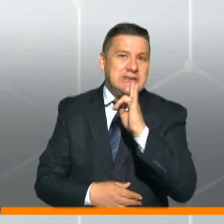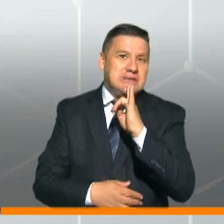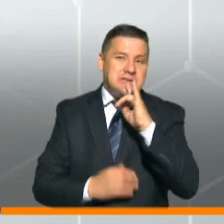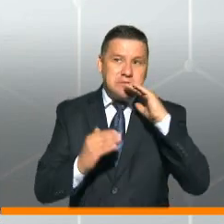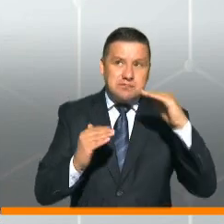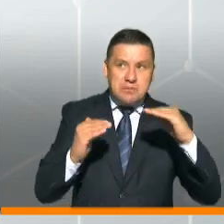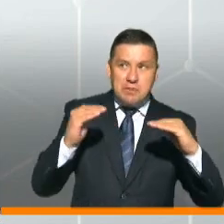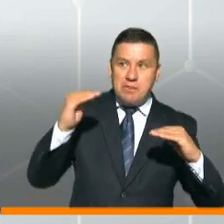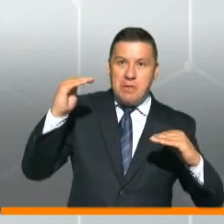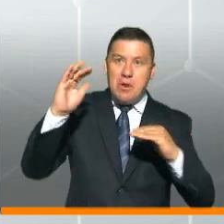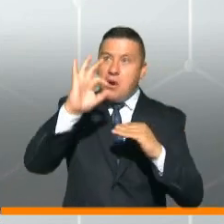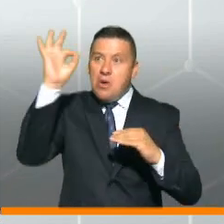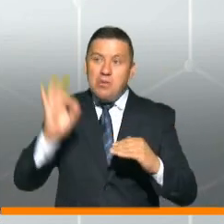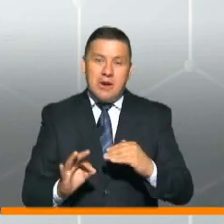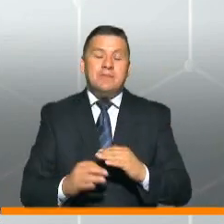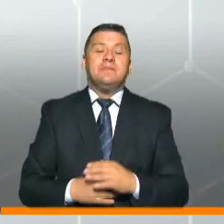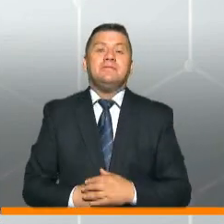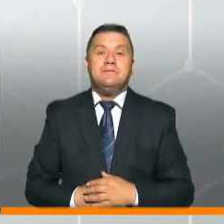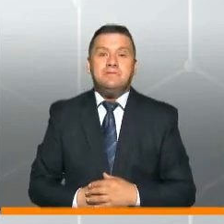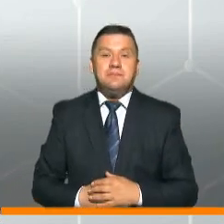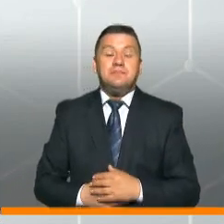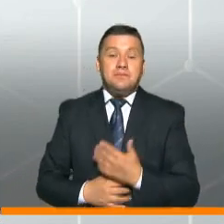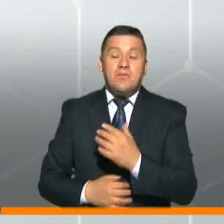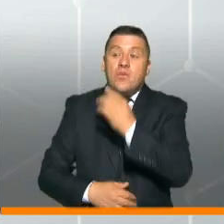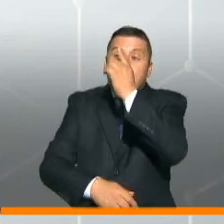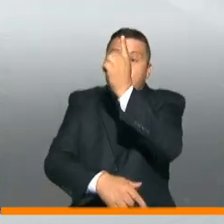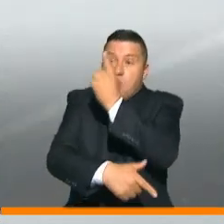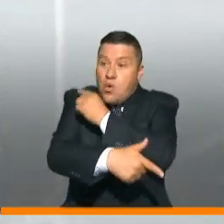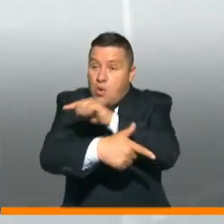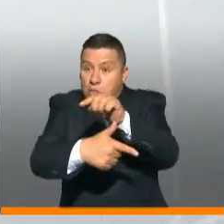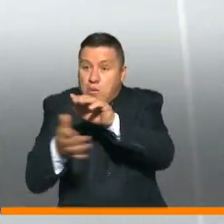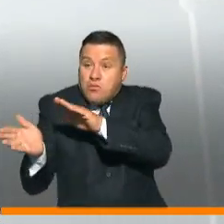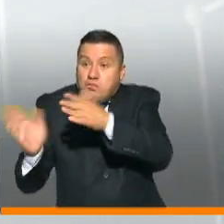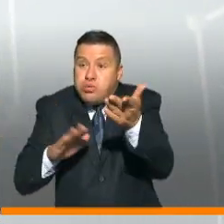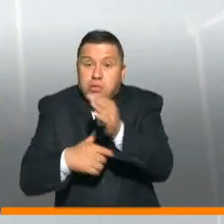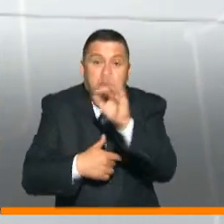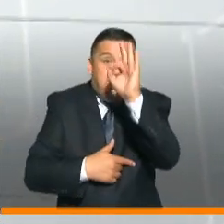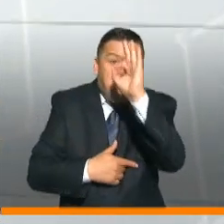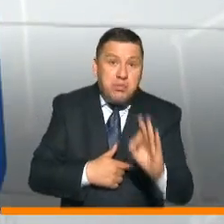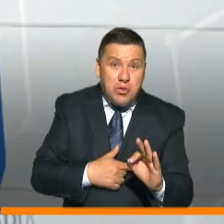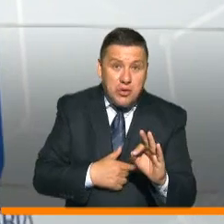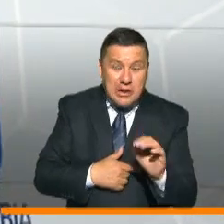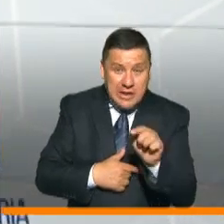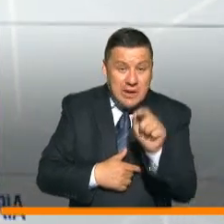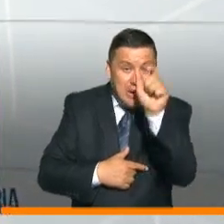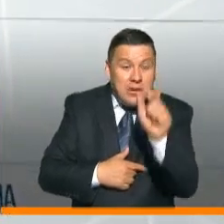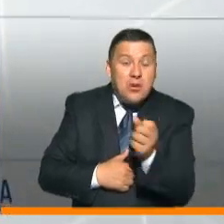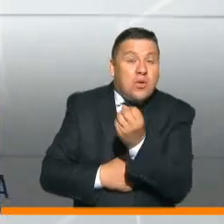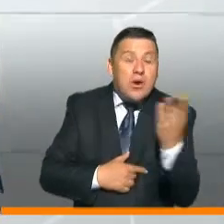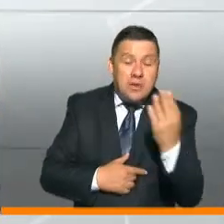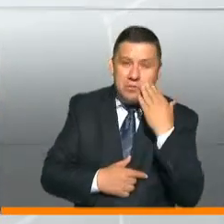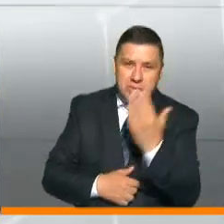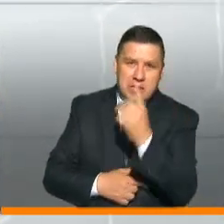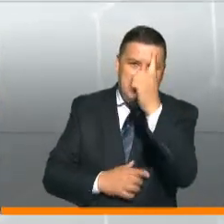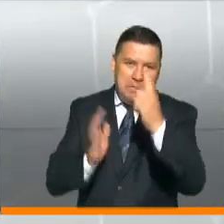Unidos, entre otros. En muertes por millón de habitantes a lo largo de la pandemia, Colombia